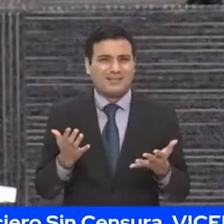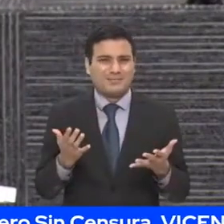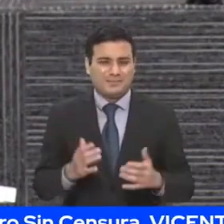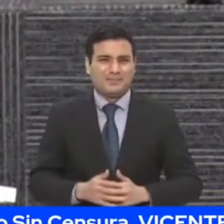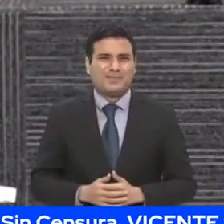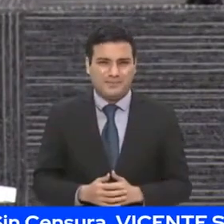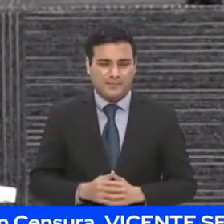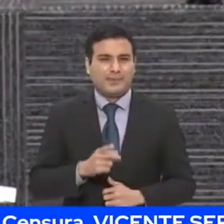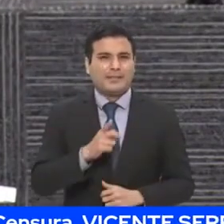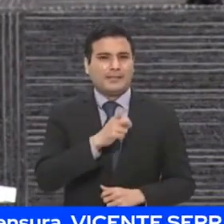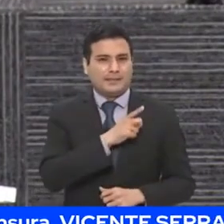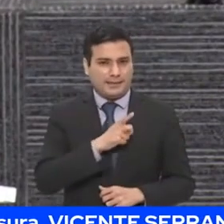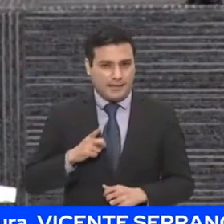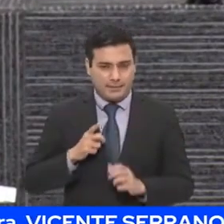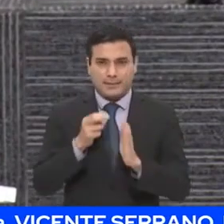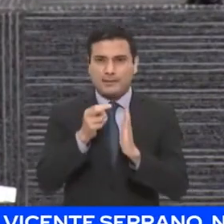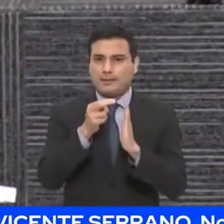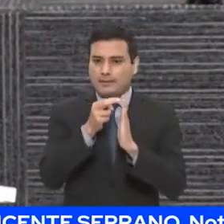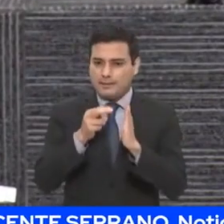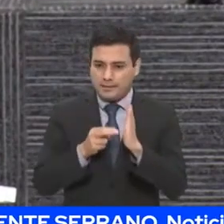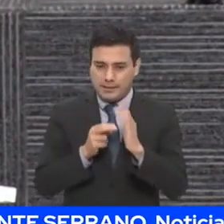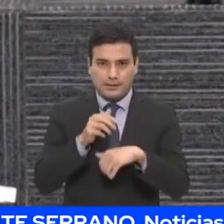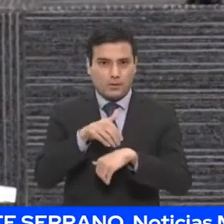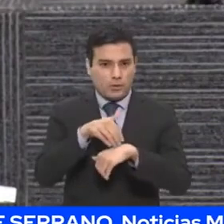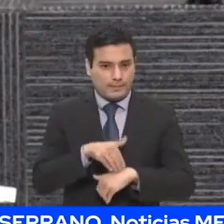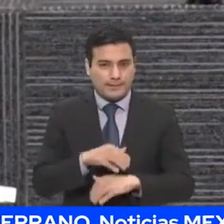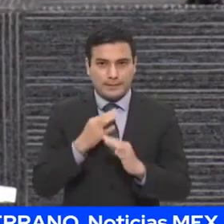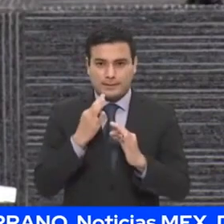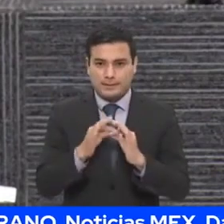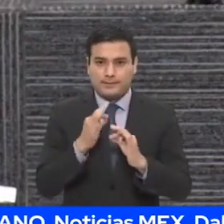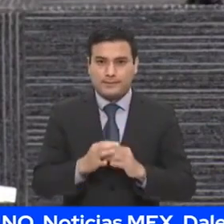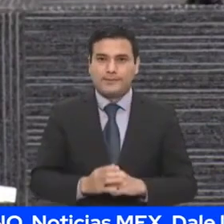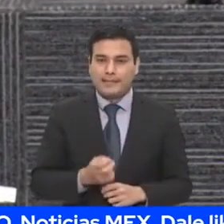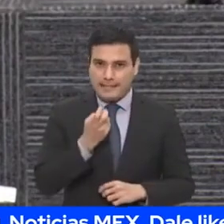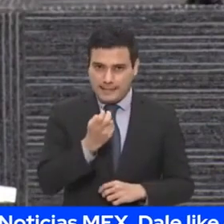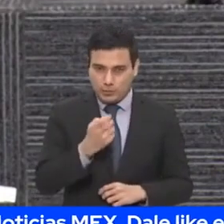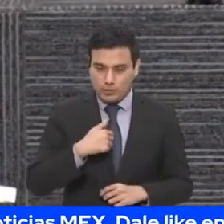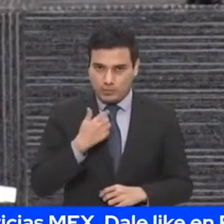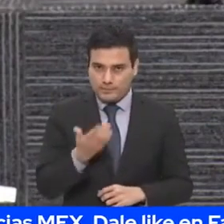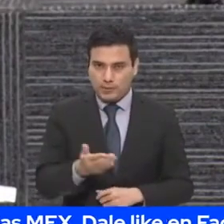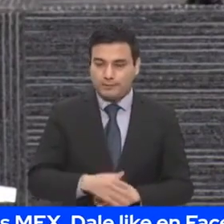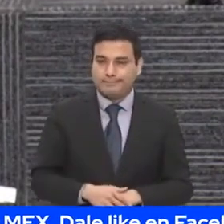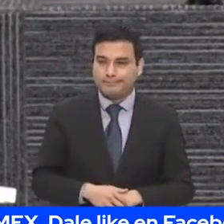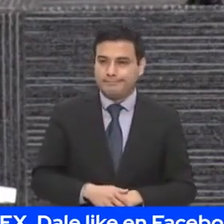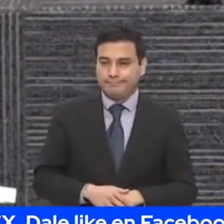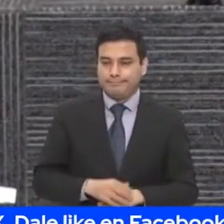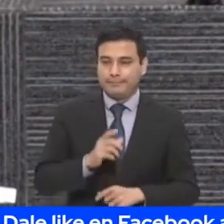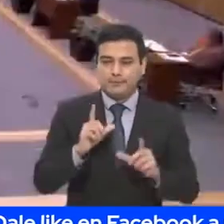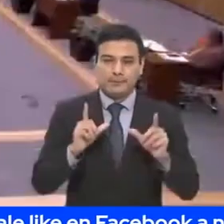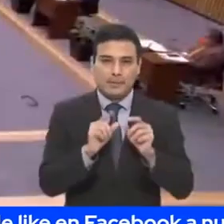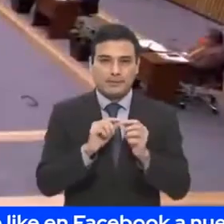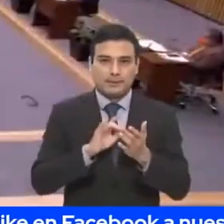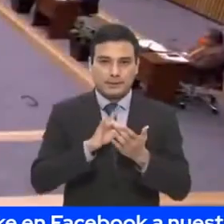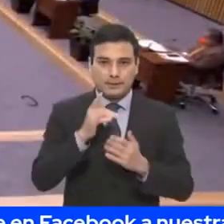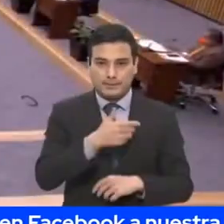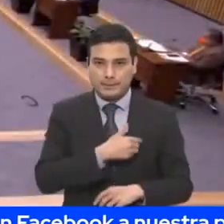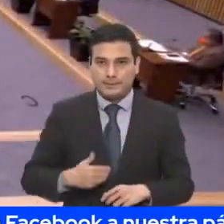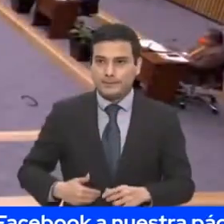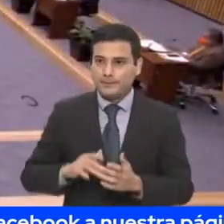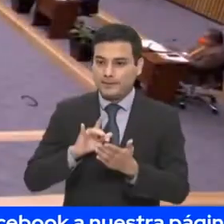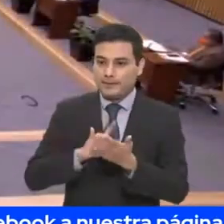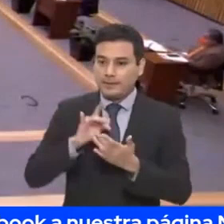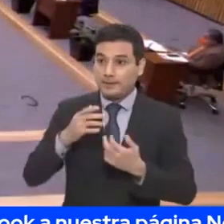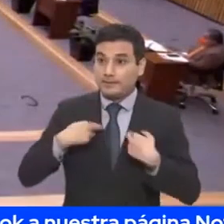firmas. Ajustense a las reglas democráticas. Eso es lo que les pedimos desde el PRD. Es cuanto, señor presidente. Muchas gracias. Gracias,